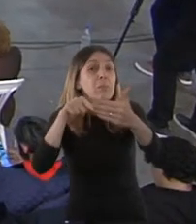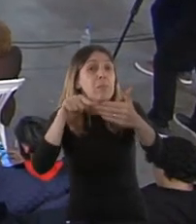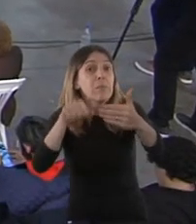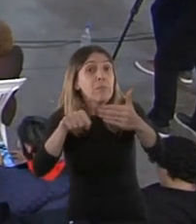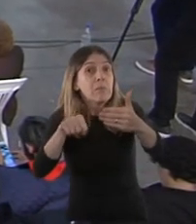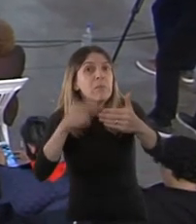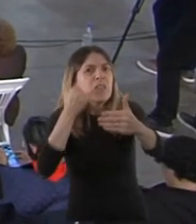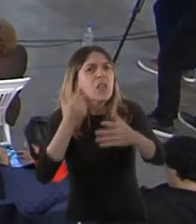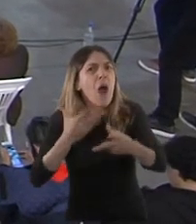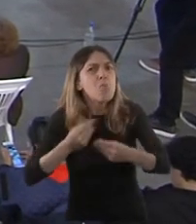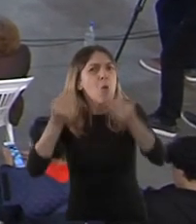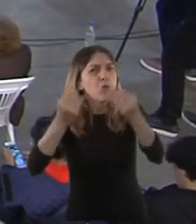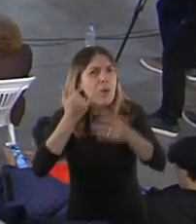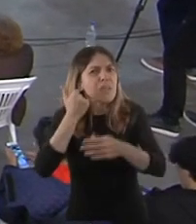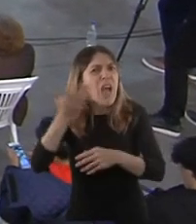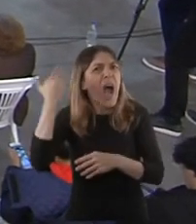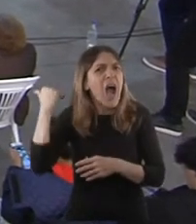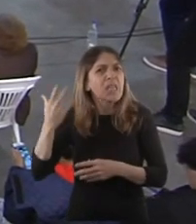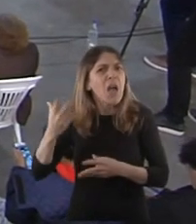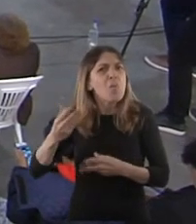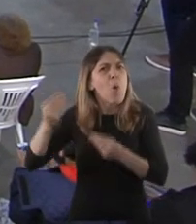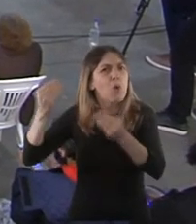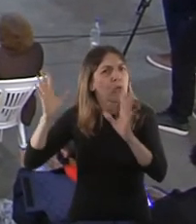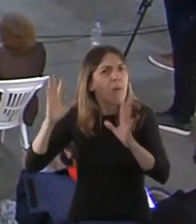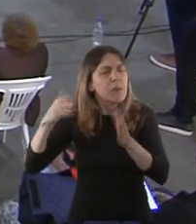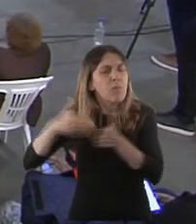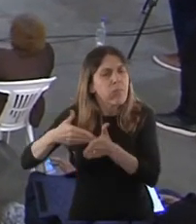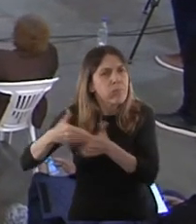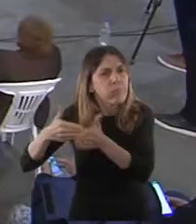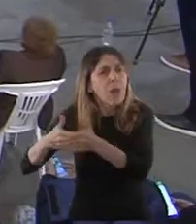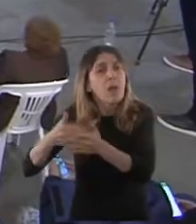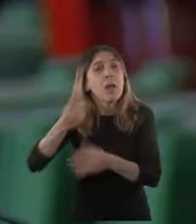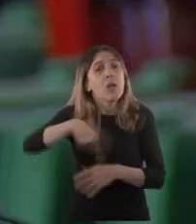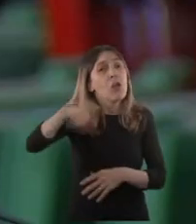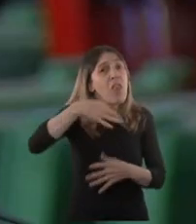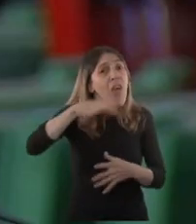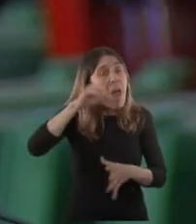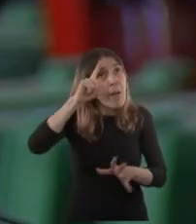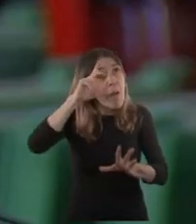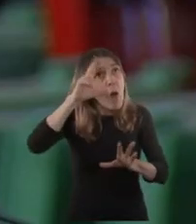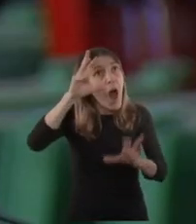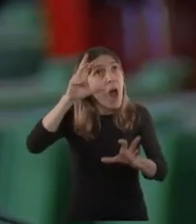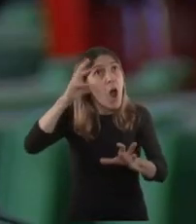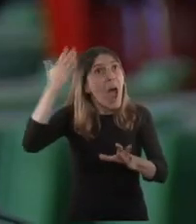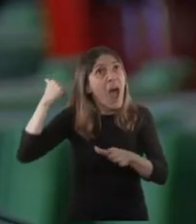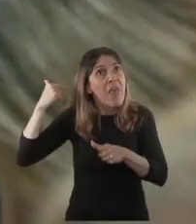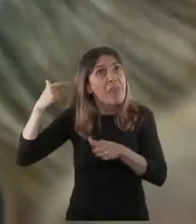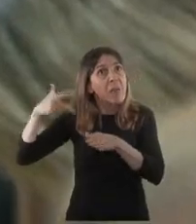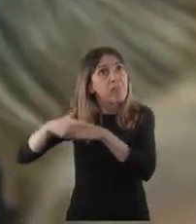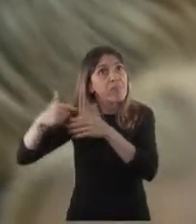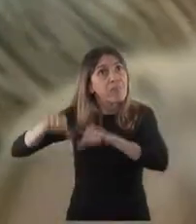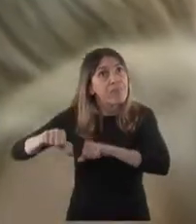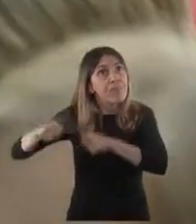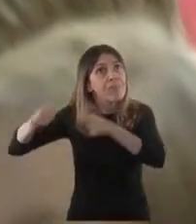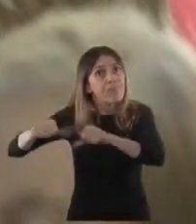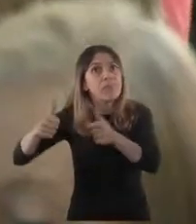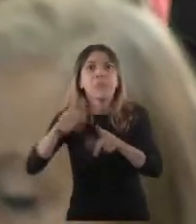pasado ya muchas veces y creo que tenemos que tener memoria porque eso es lo que vale. Agradecer.